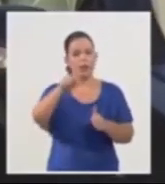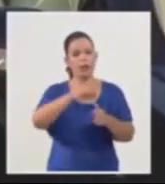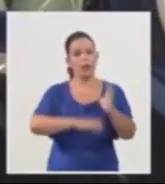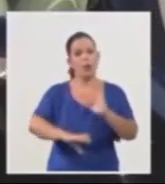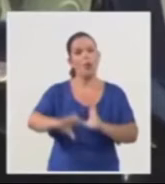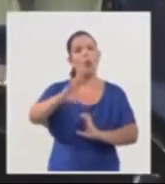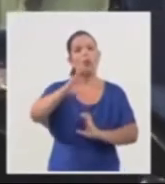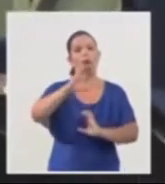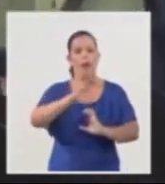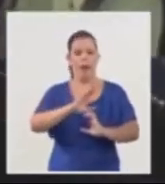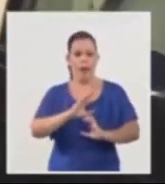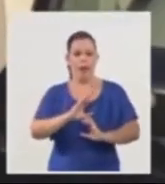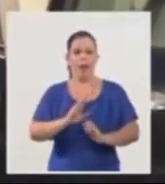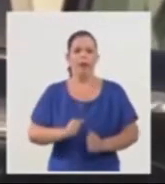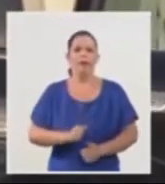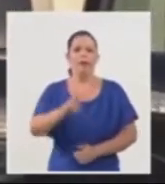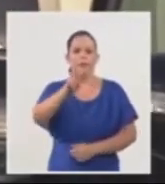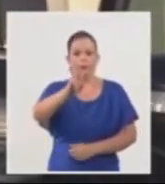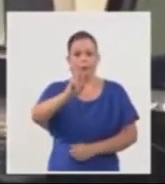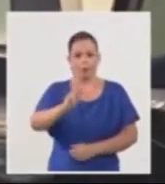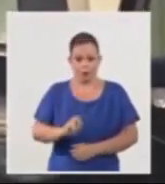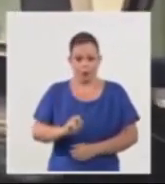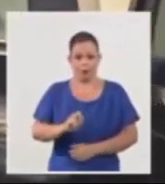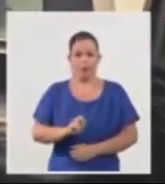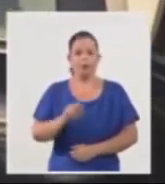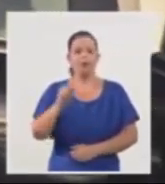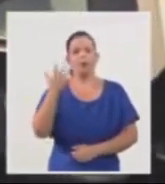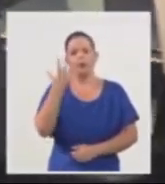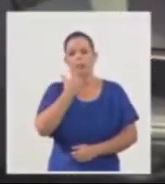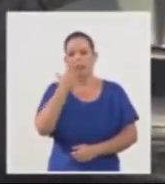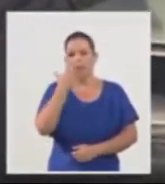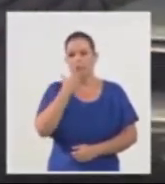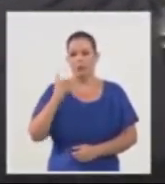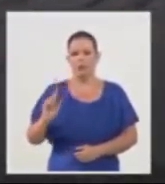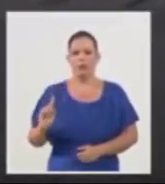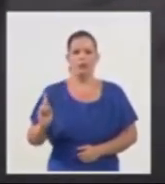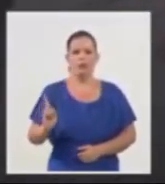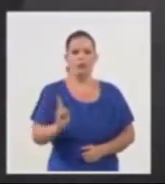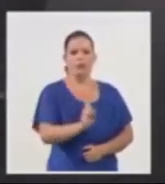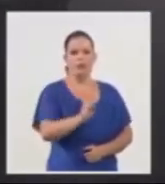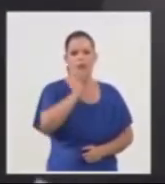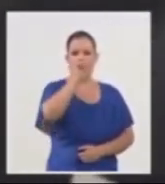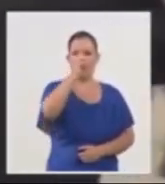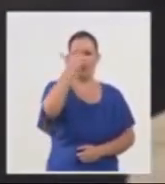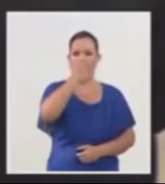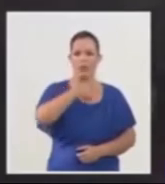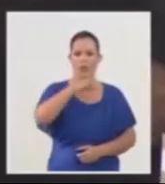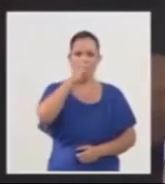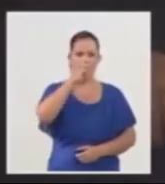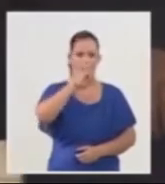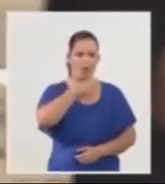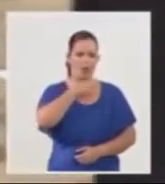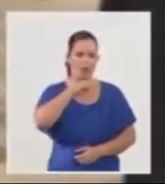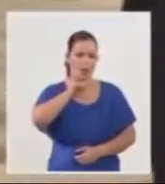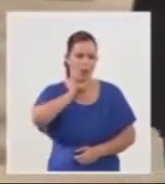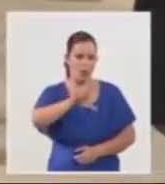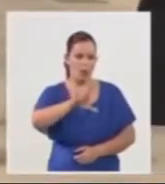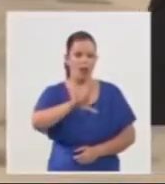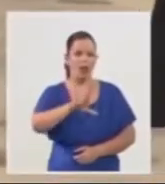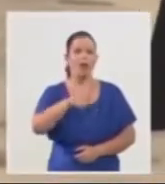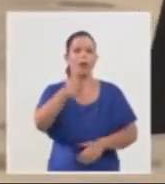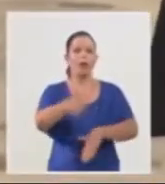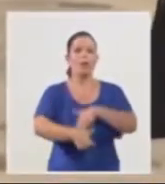Murillo, vicepresidenta de Nicaragua, confirmó que el mandatario Ortega participará este viernes en dicha cumbre.